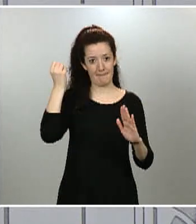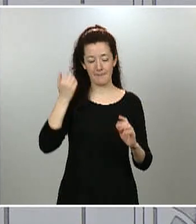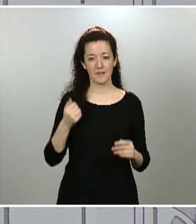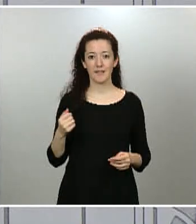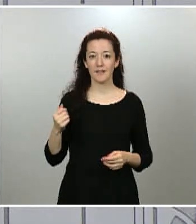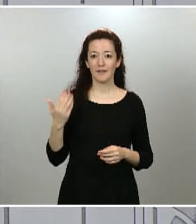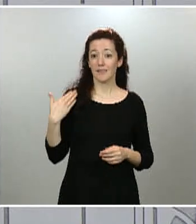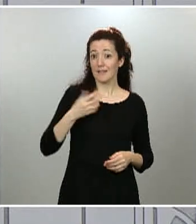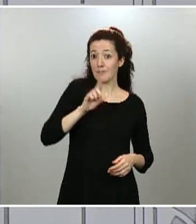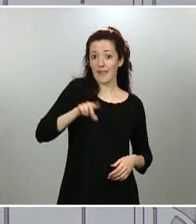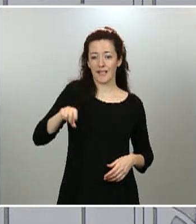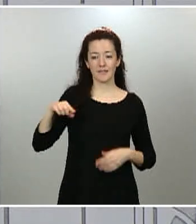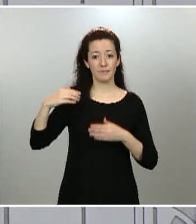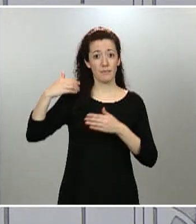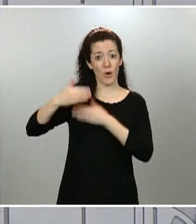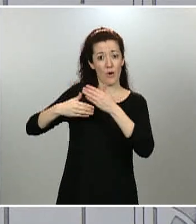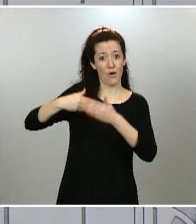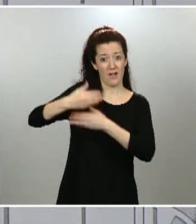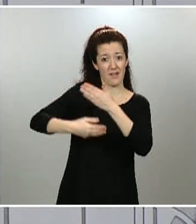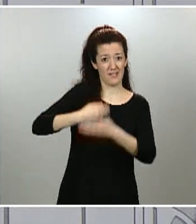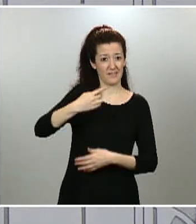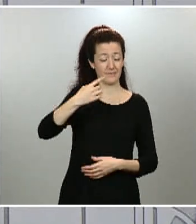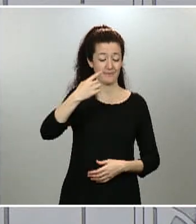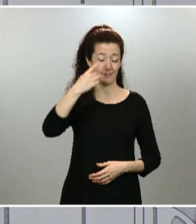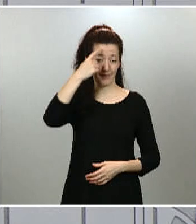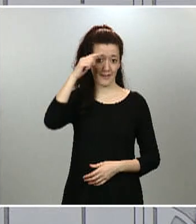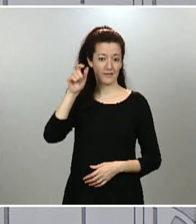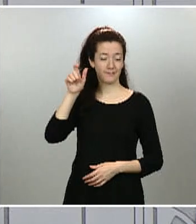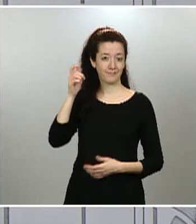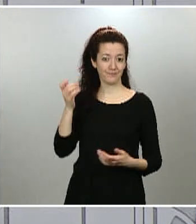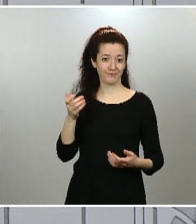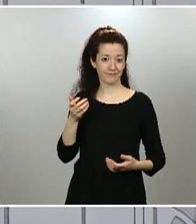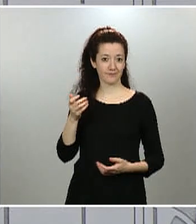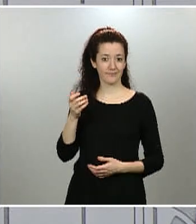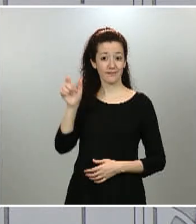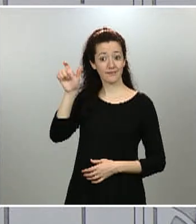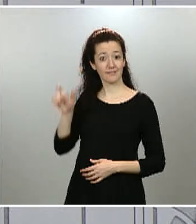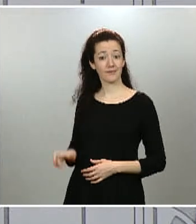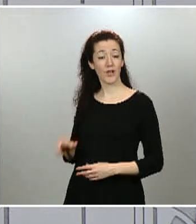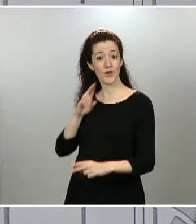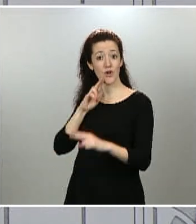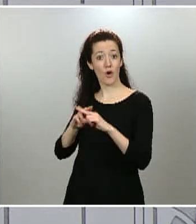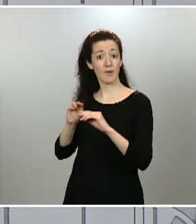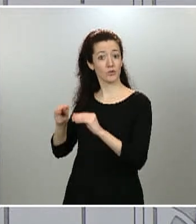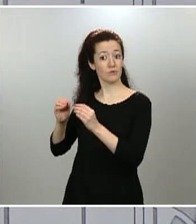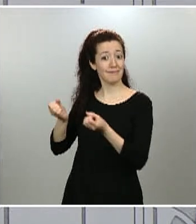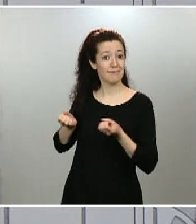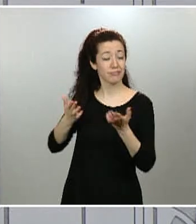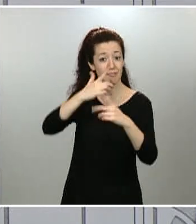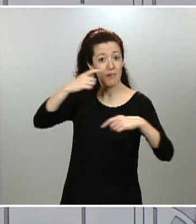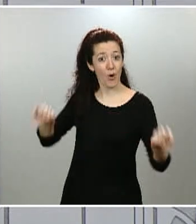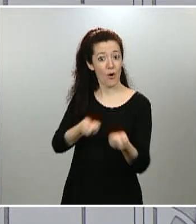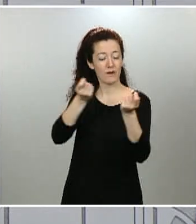las presiones que sufre cualquier persona a la que se da el nombre por parte de la sociedad en general y de los medios de comunicación en particular, acaban